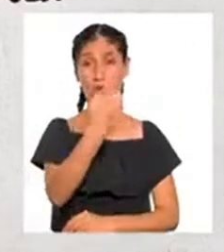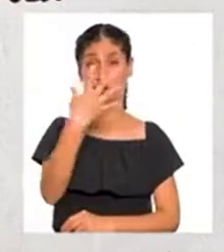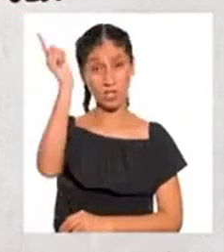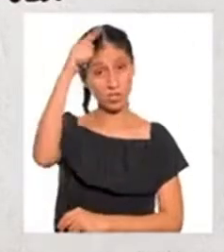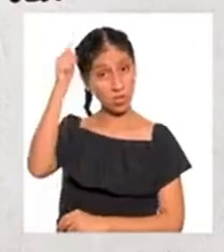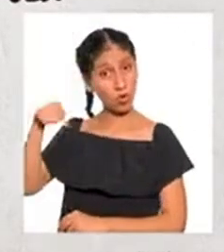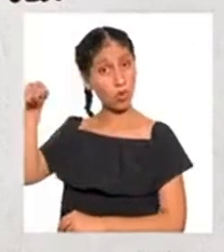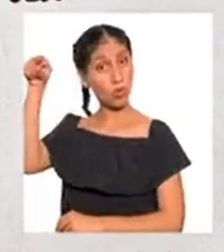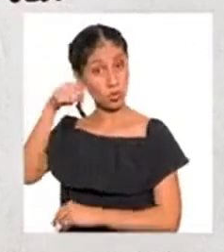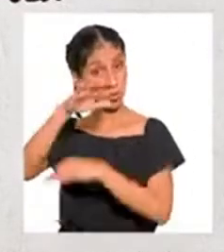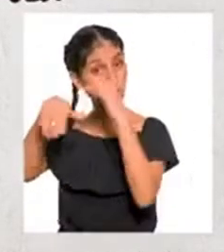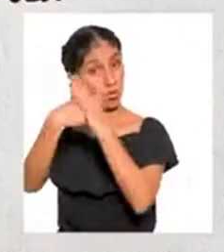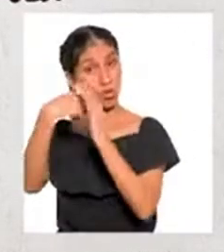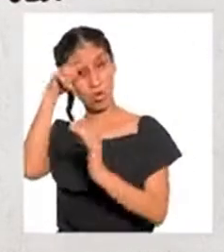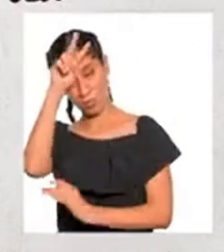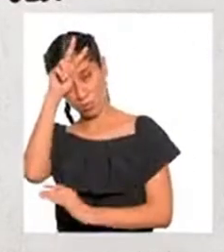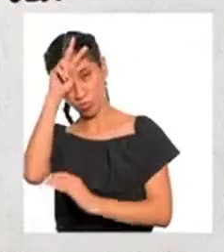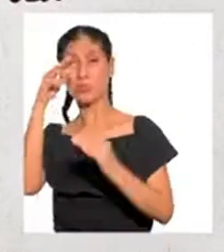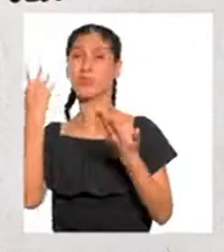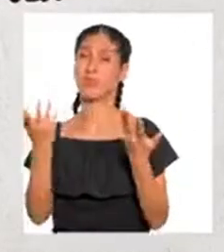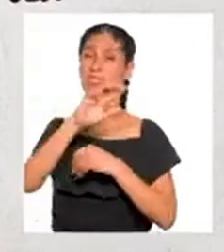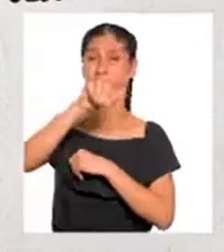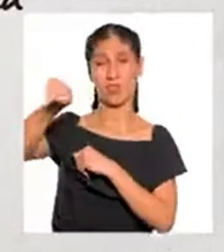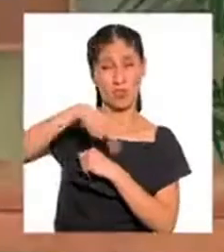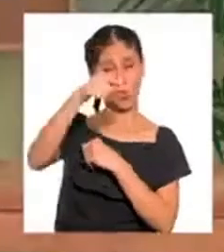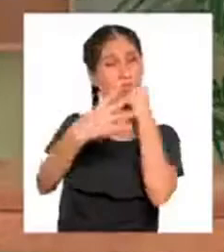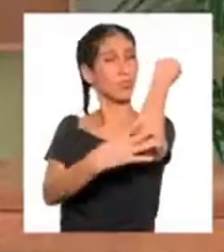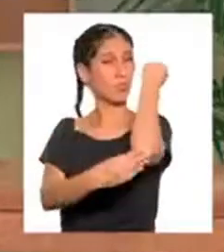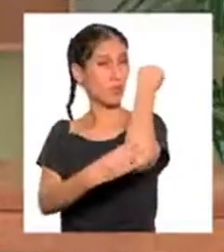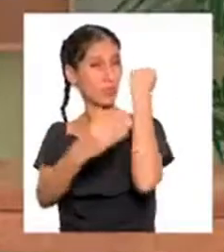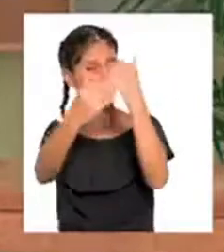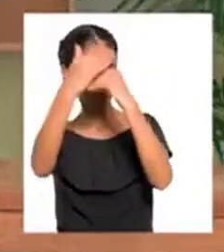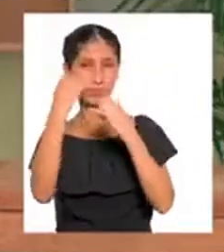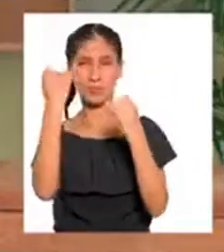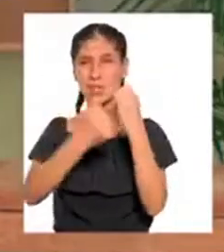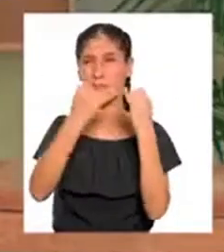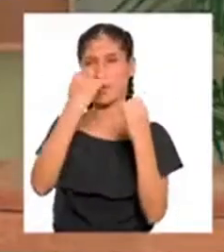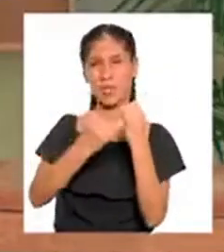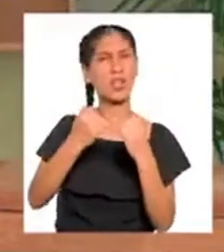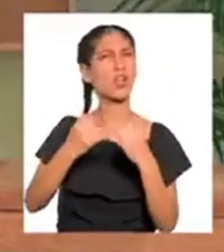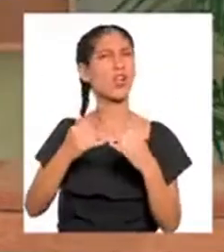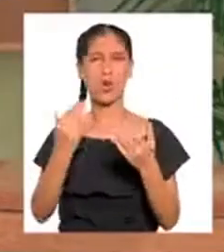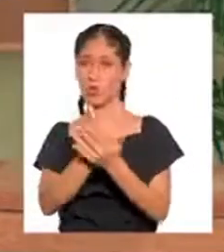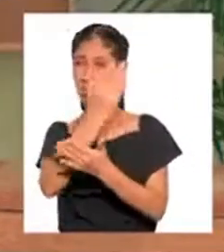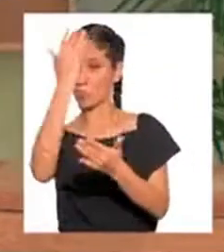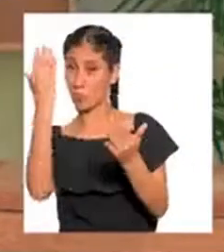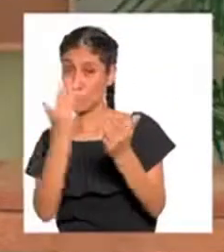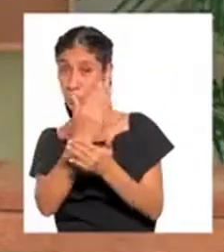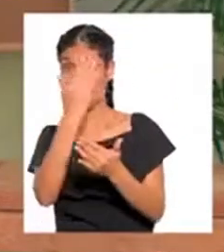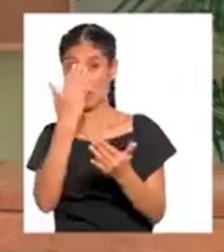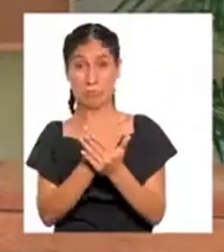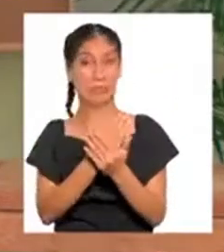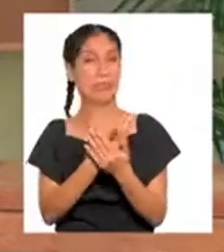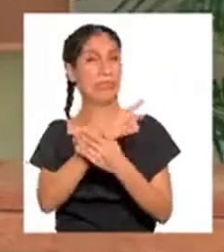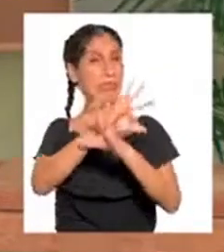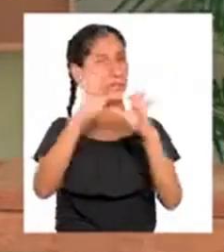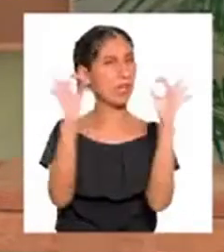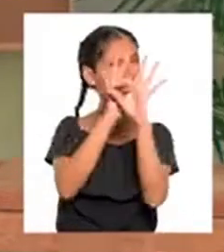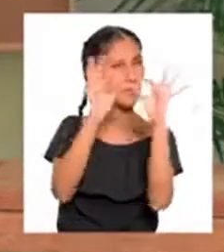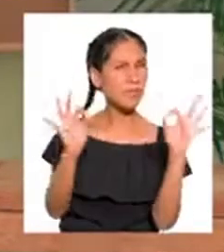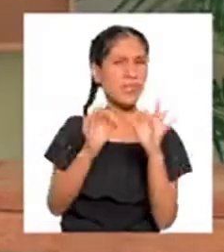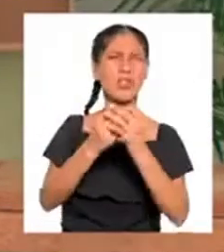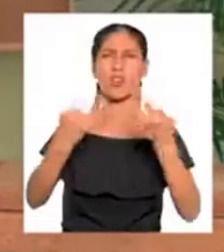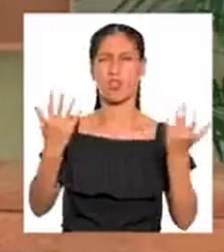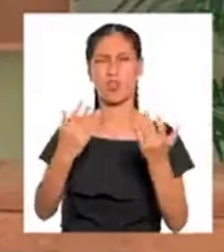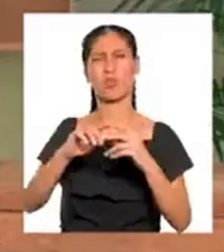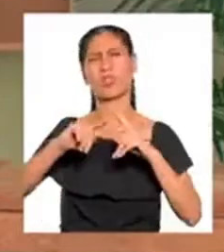en condición de pobreza. Finalmente, que los problemas de saneamiento y falta de hábitos de higiene dieron pie a